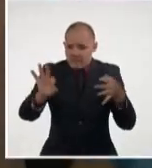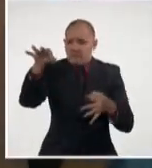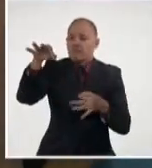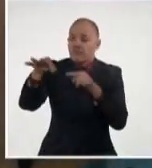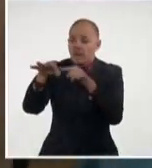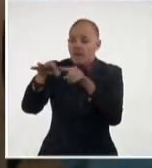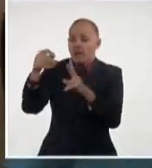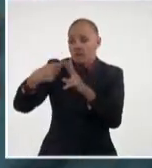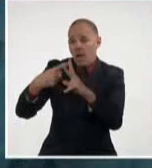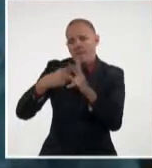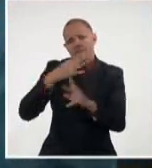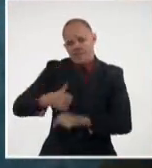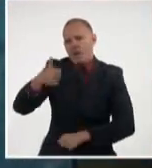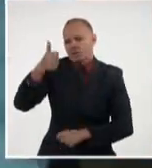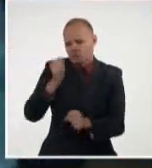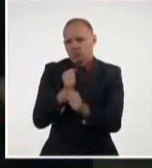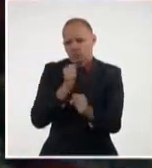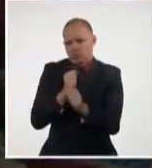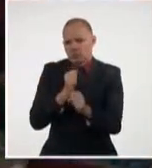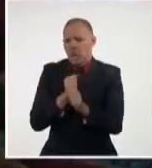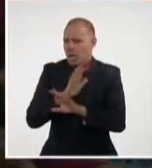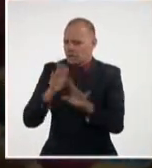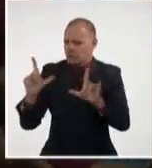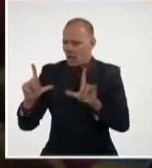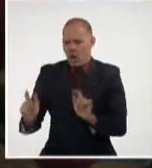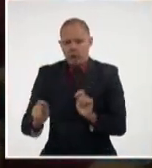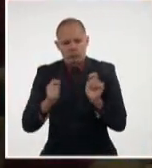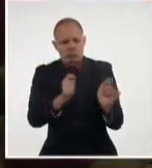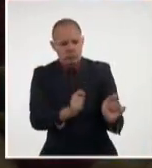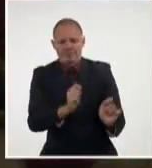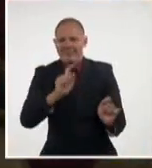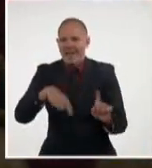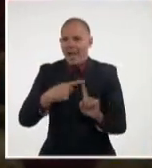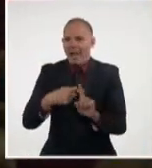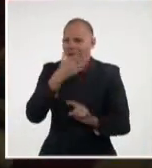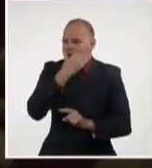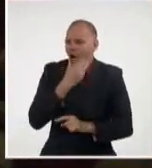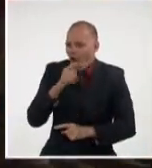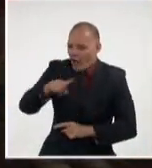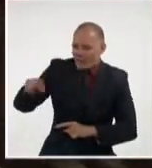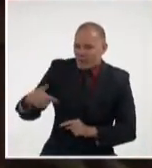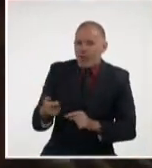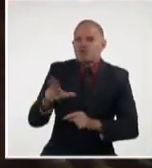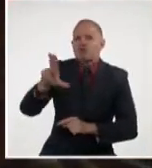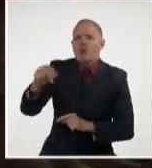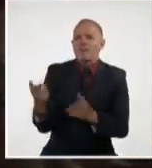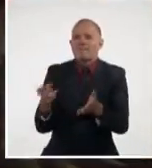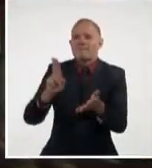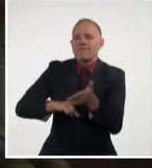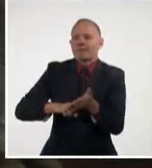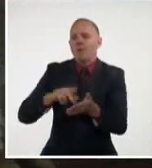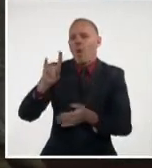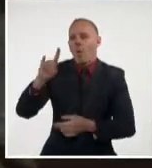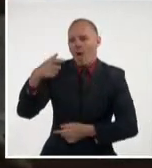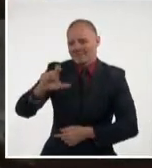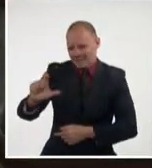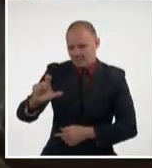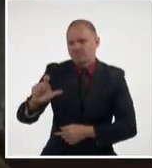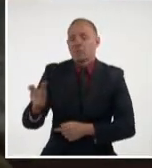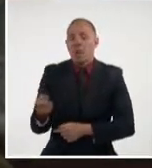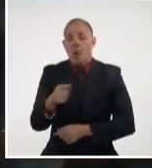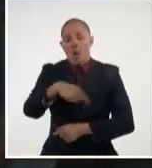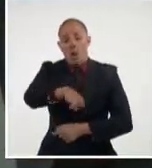concluye. En la ocasión se hizo entrega del carnet como militante de la Unión de Jóvenes Comunistas y el Partido Comunista de Cuba a